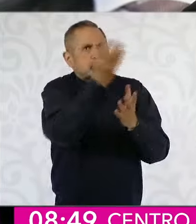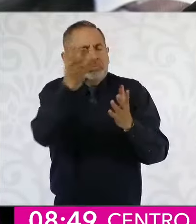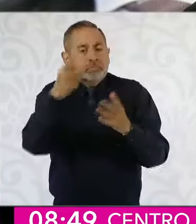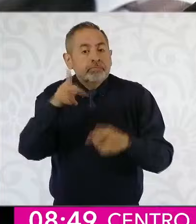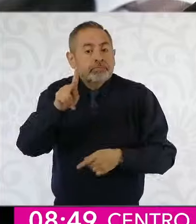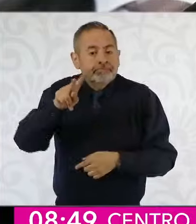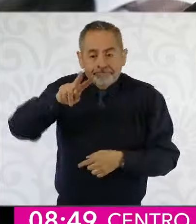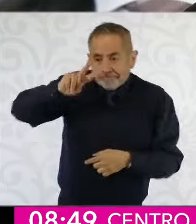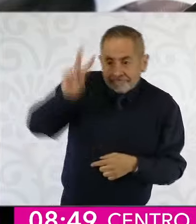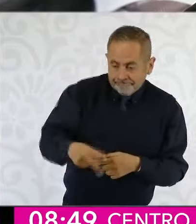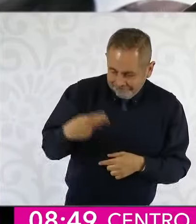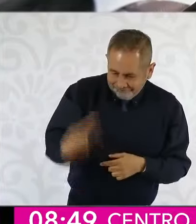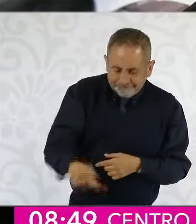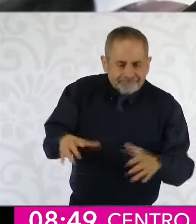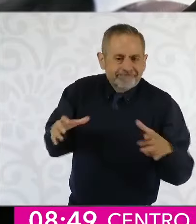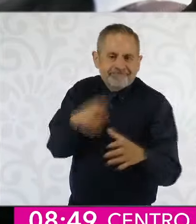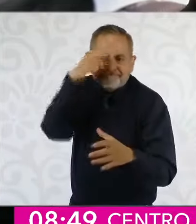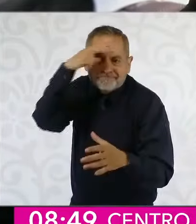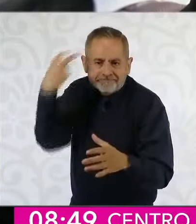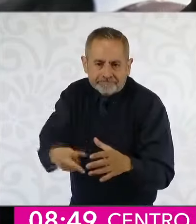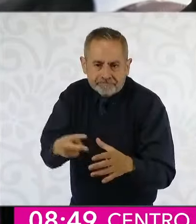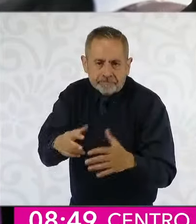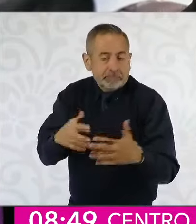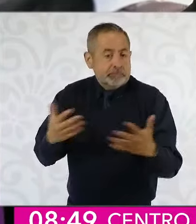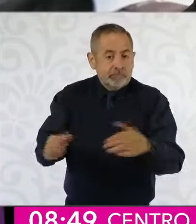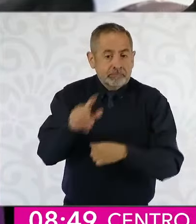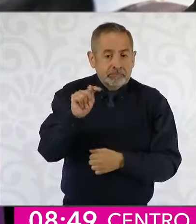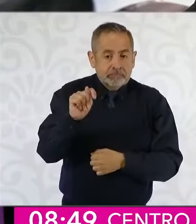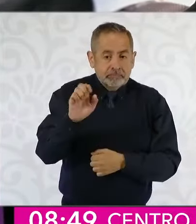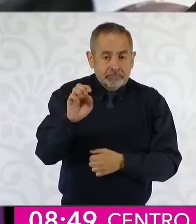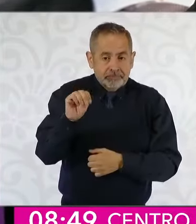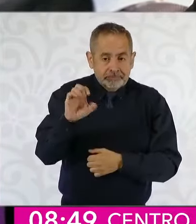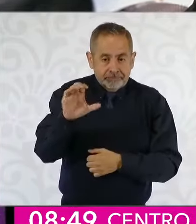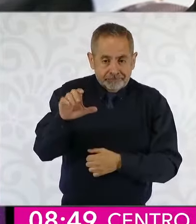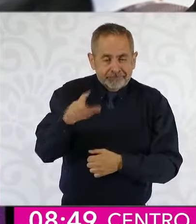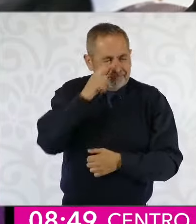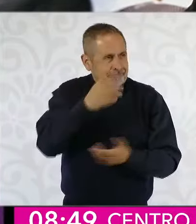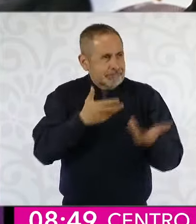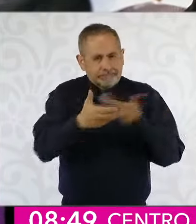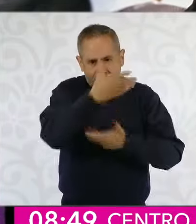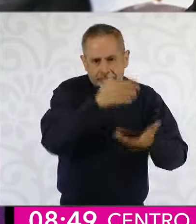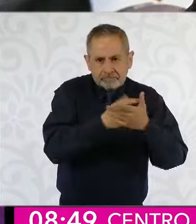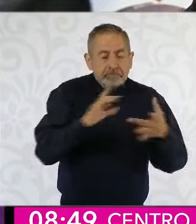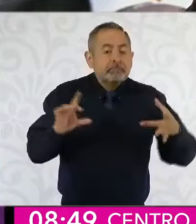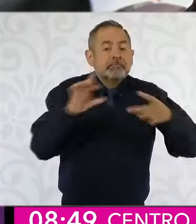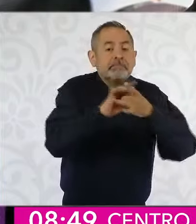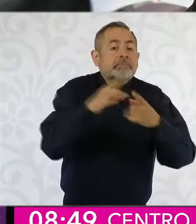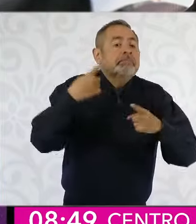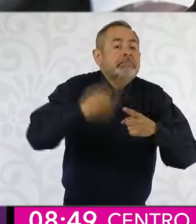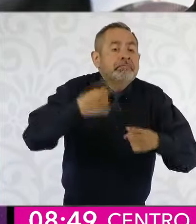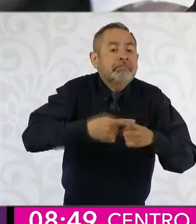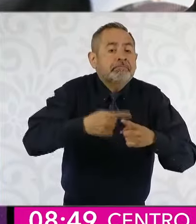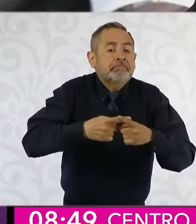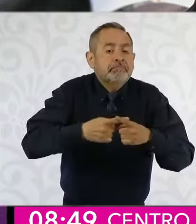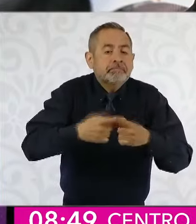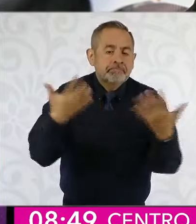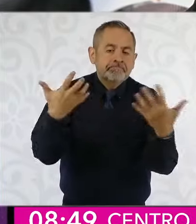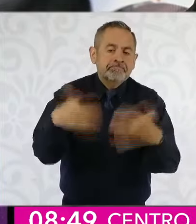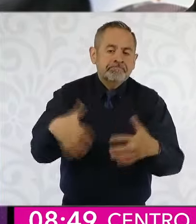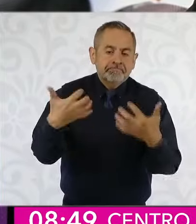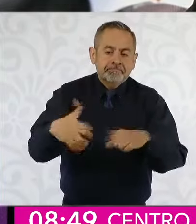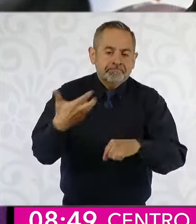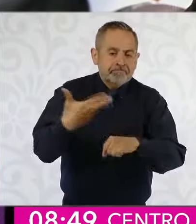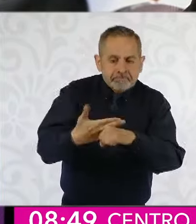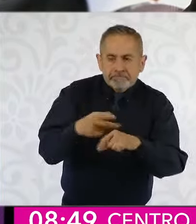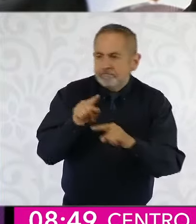porque además el T-MEC, la estabilidad a los tratados de libre comercio en el mundo la dan las empresas que son